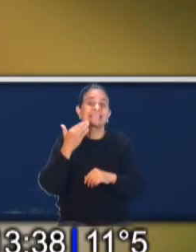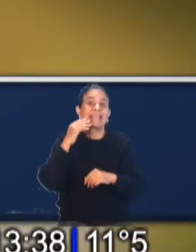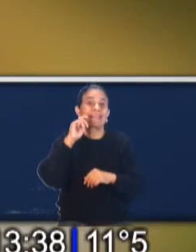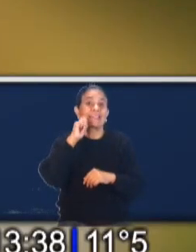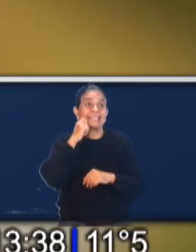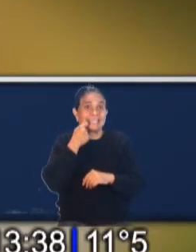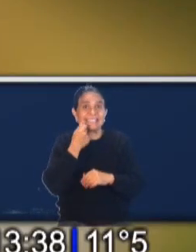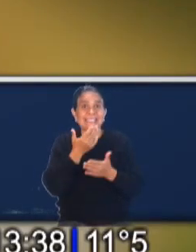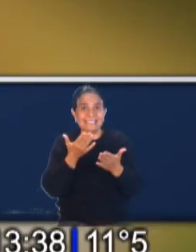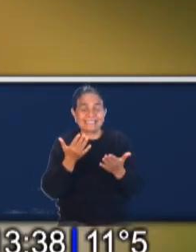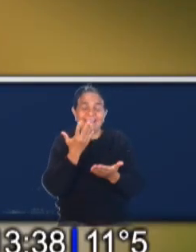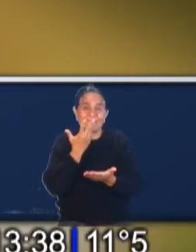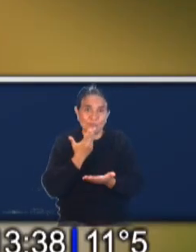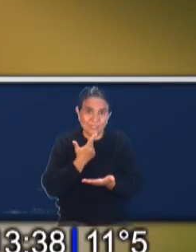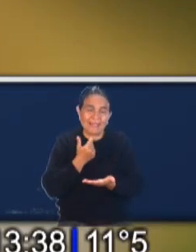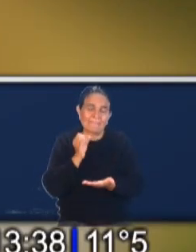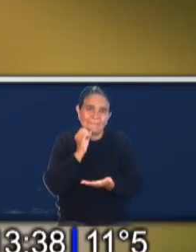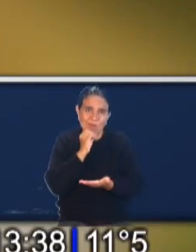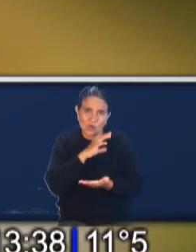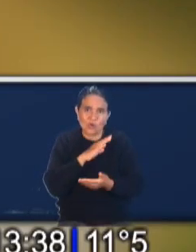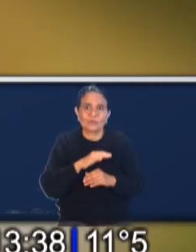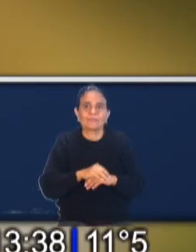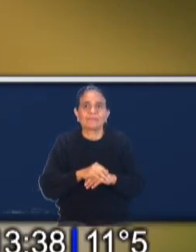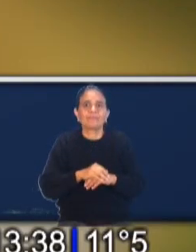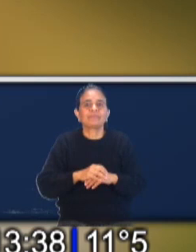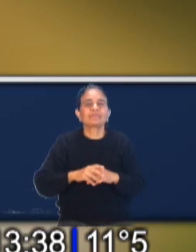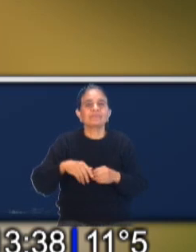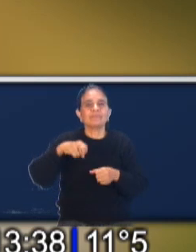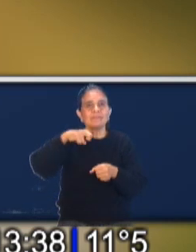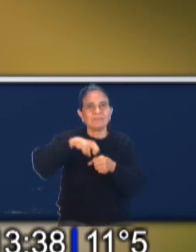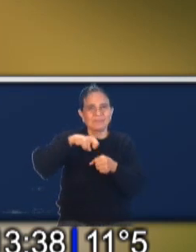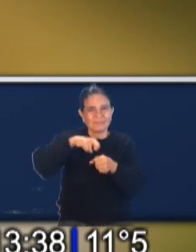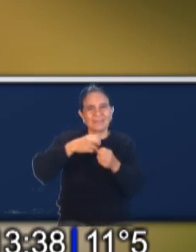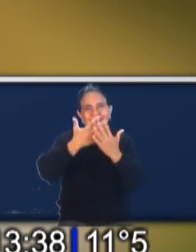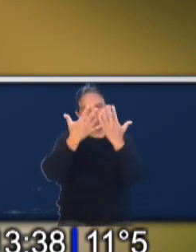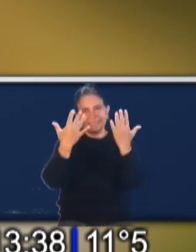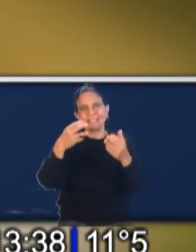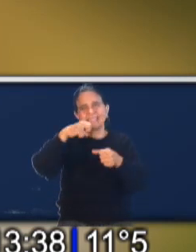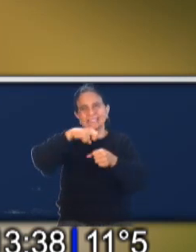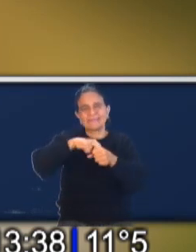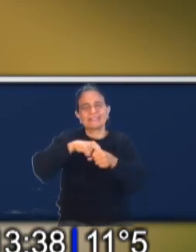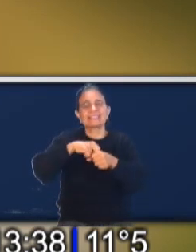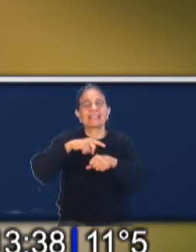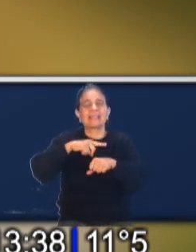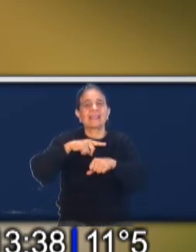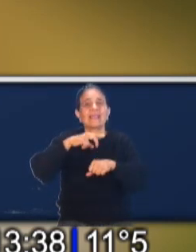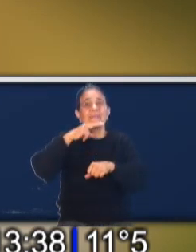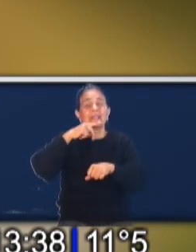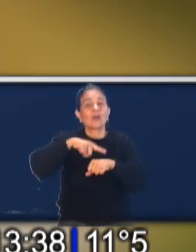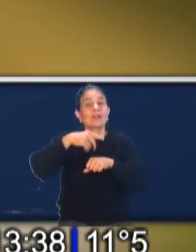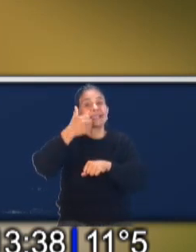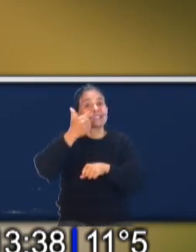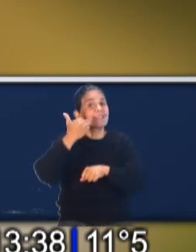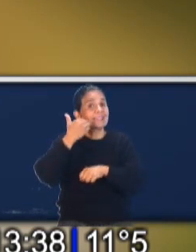aquí en el Paseo del Padre. Vamos a hacerla a la IPA Day el viernes 18, a partir de las 18 horas y hasta las